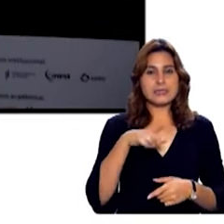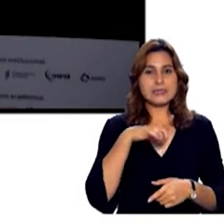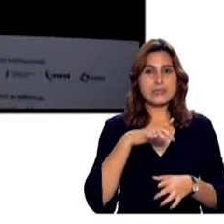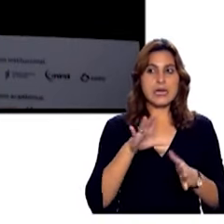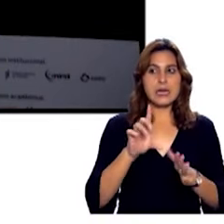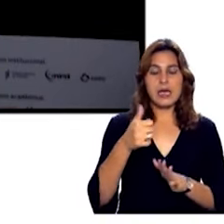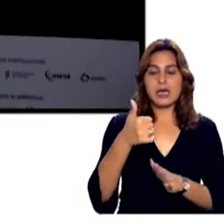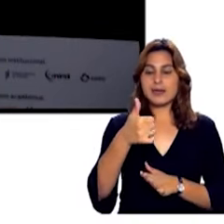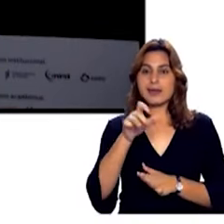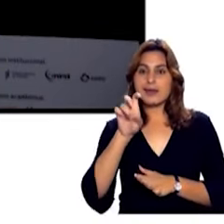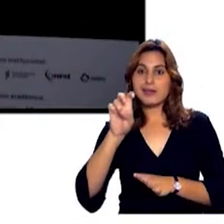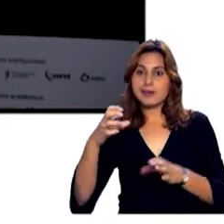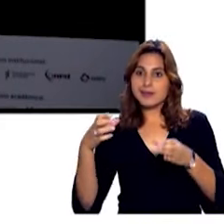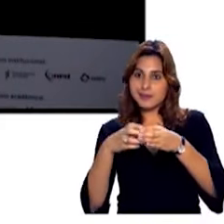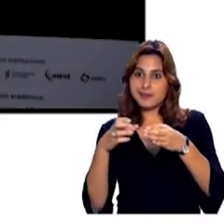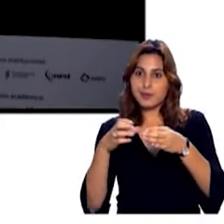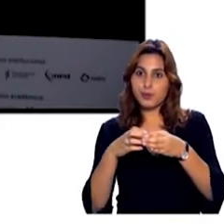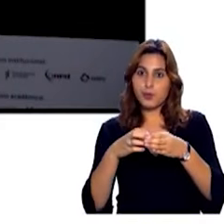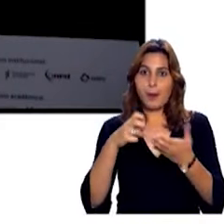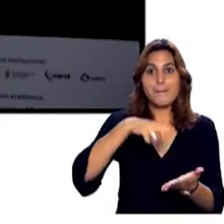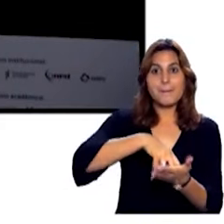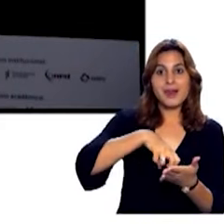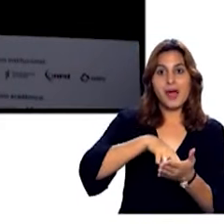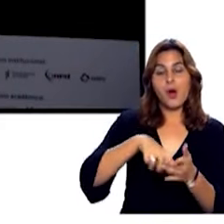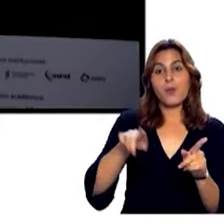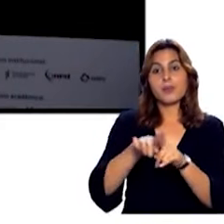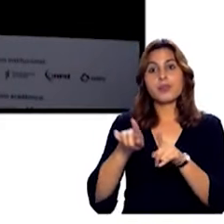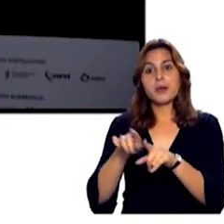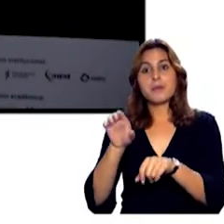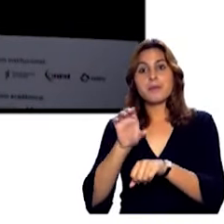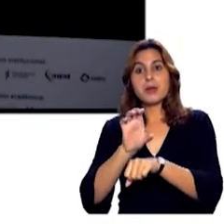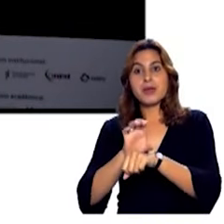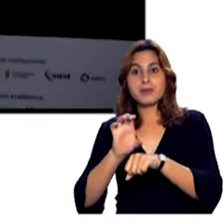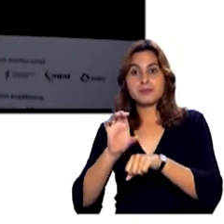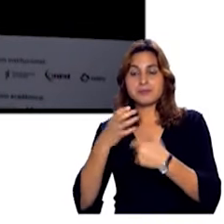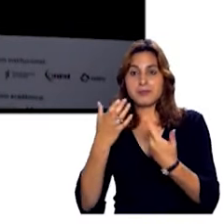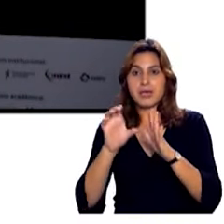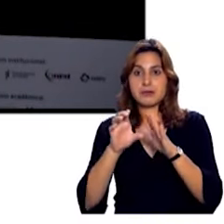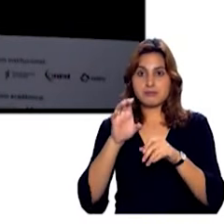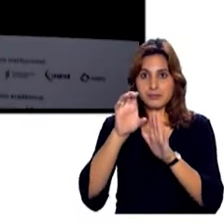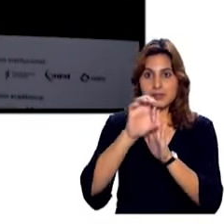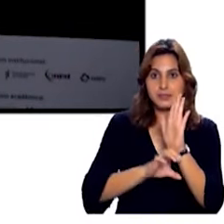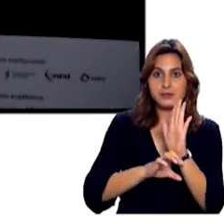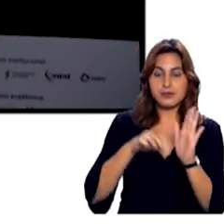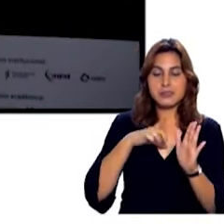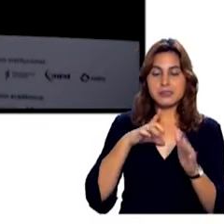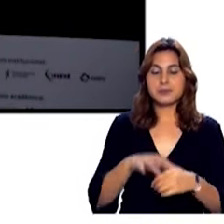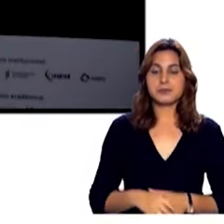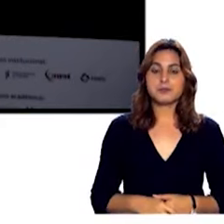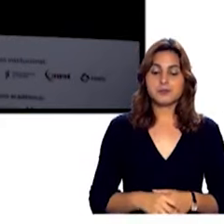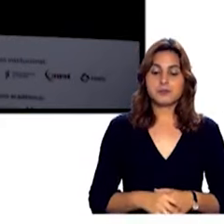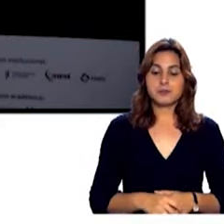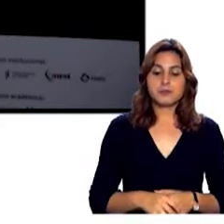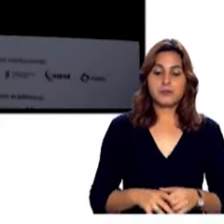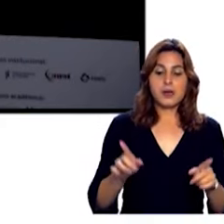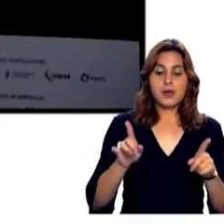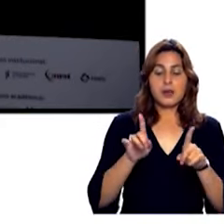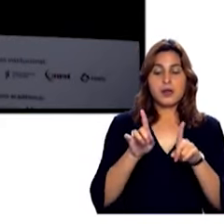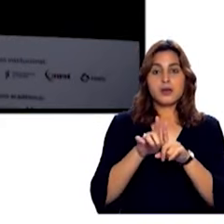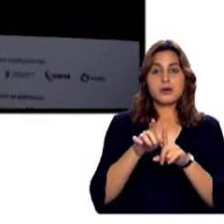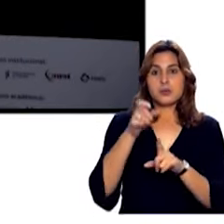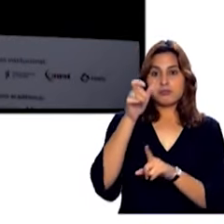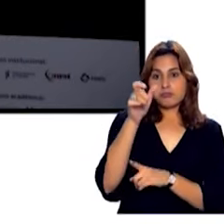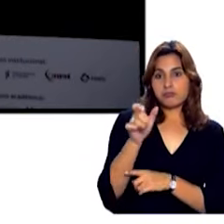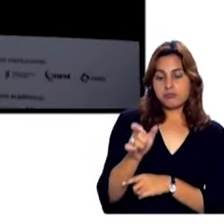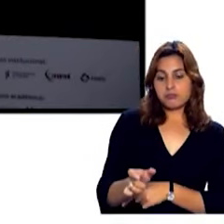igual funcion por secciones no no prefijo sonori su for si momento